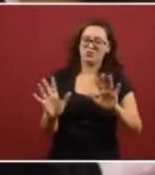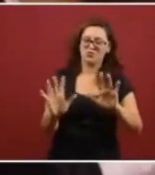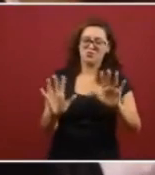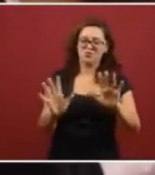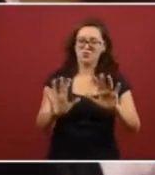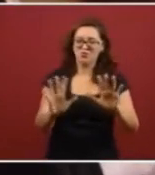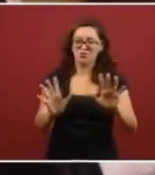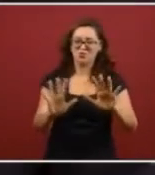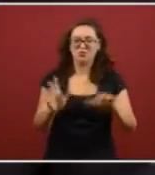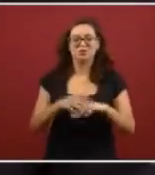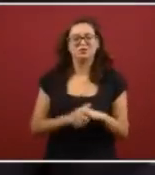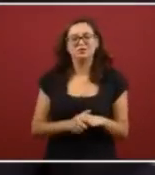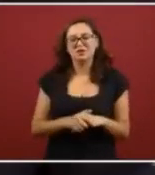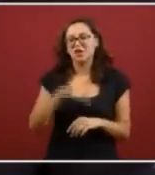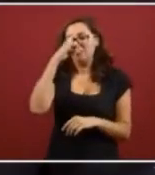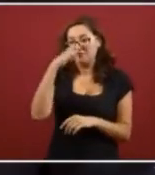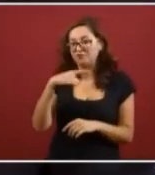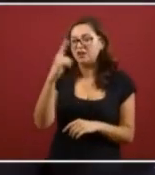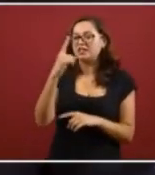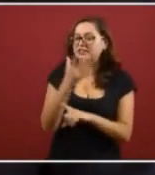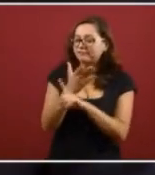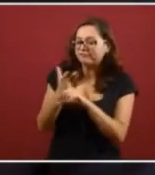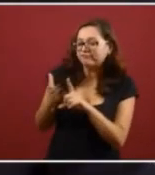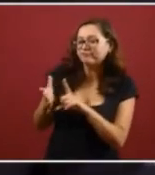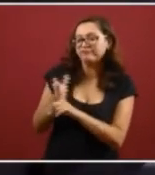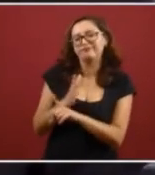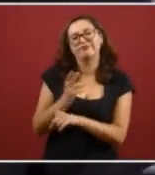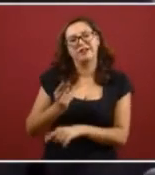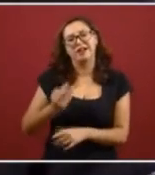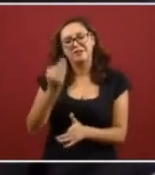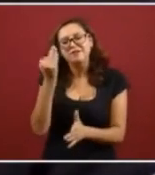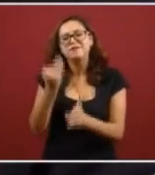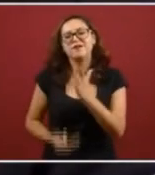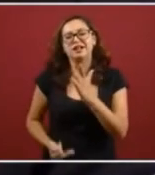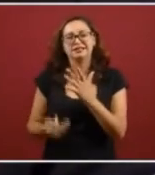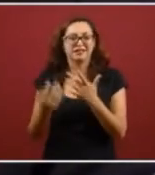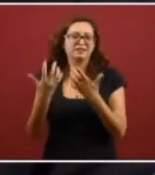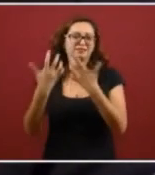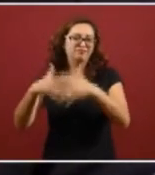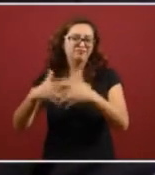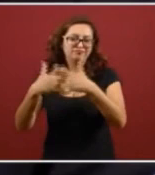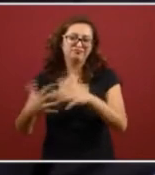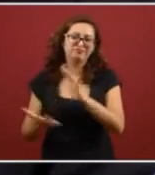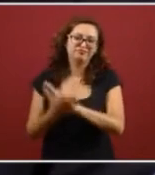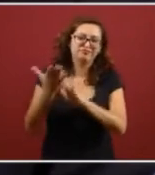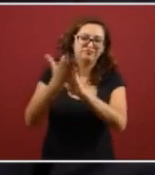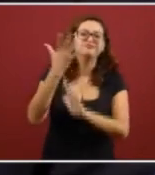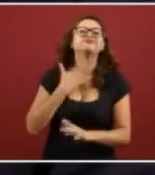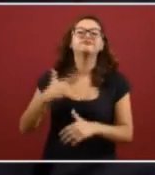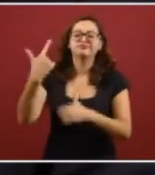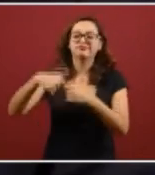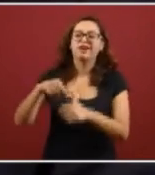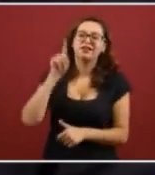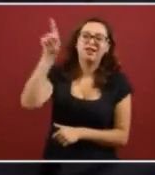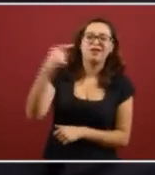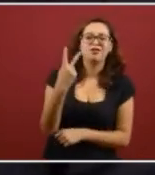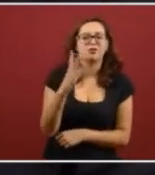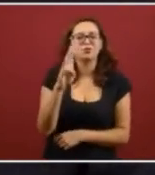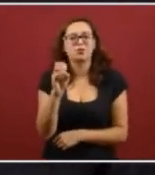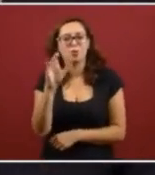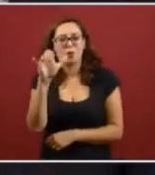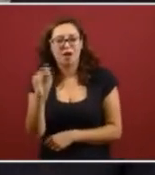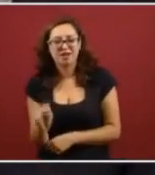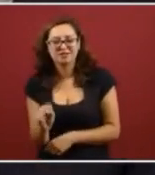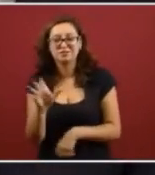No. No. Es fácil de convencer it's easy to convince somebody that we need a refinery de Dos Bocas. From Dos Bocas. Not